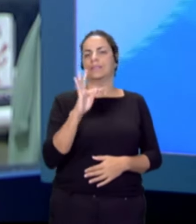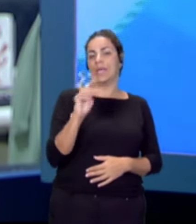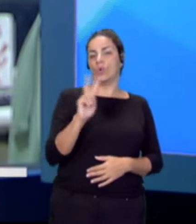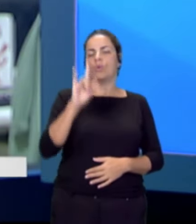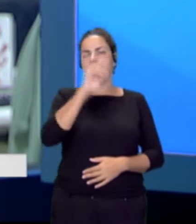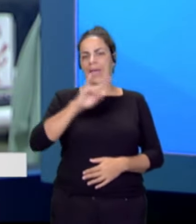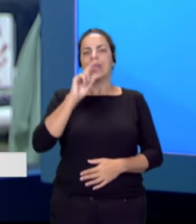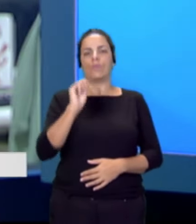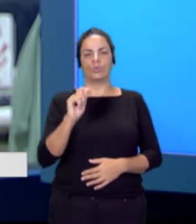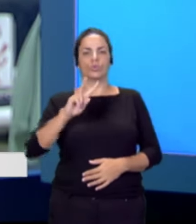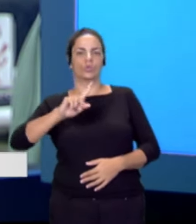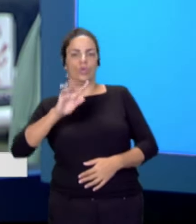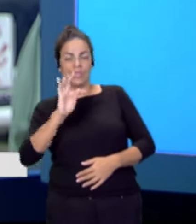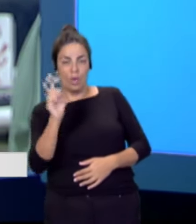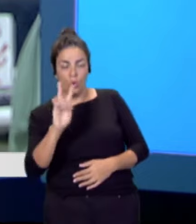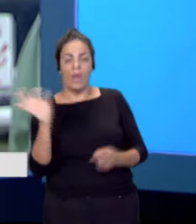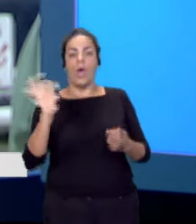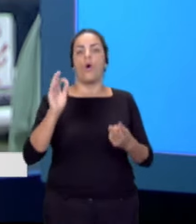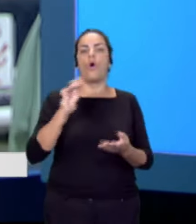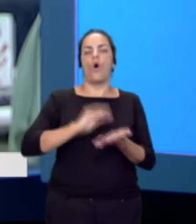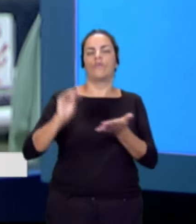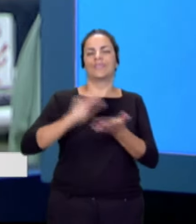buenosdiascanarias@tvcanaria.tv, también oficina del espectador